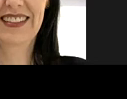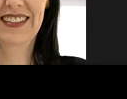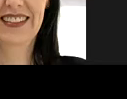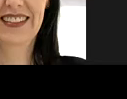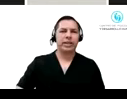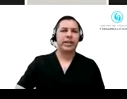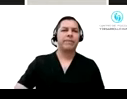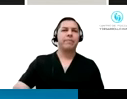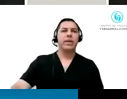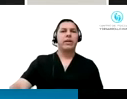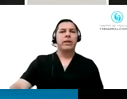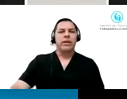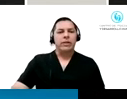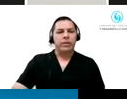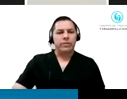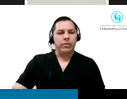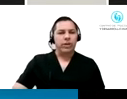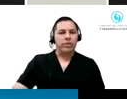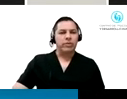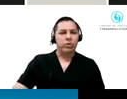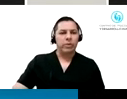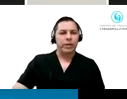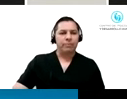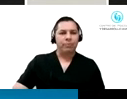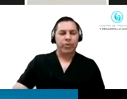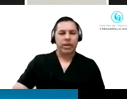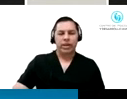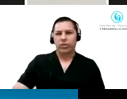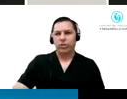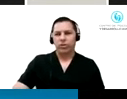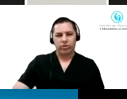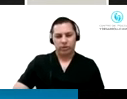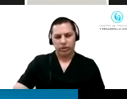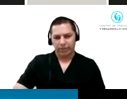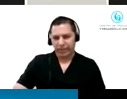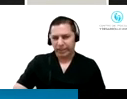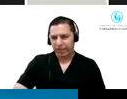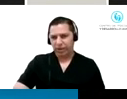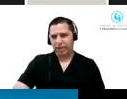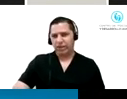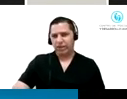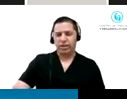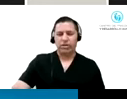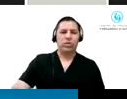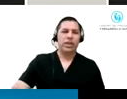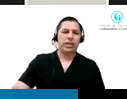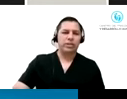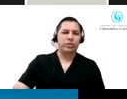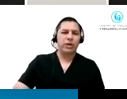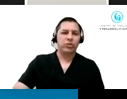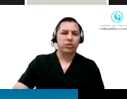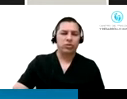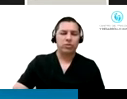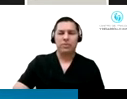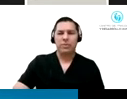que vamos a compartir. Bueno, muy bien. Yo represento al Centro de Psicología y